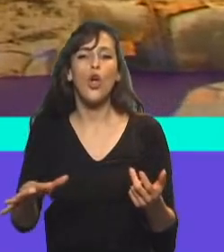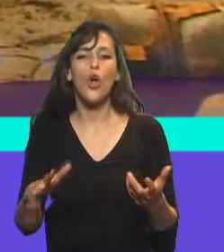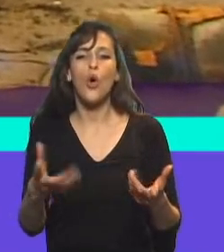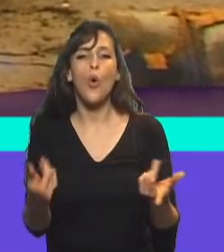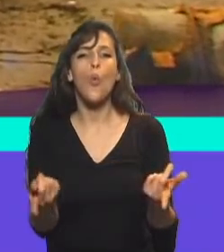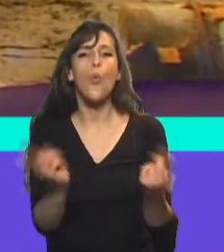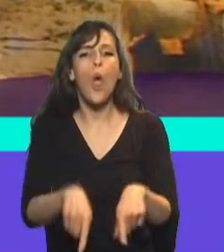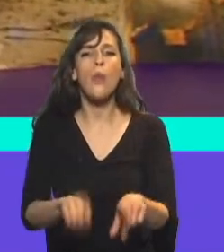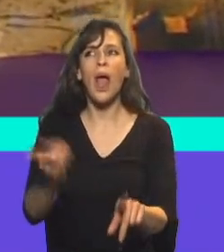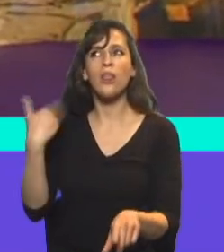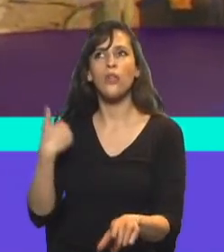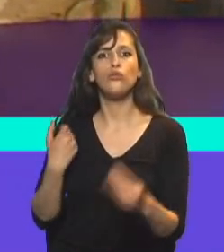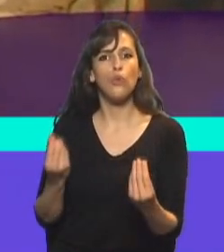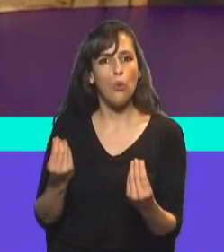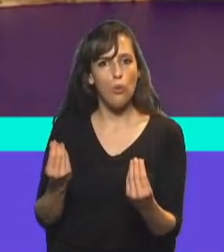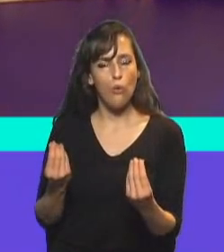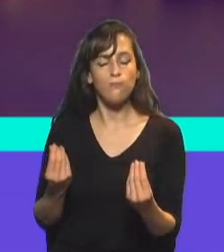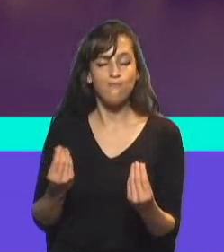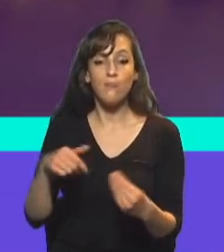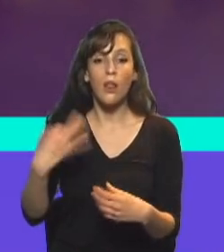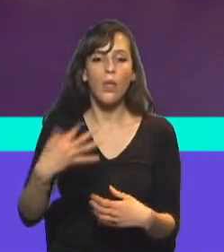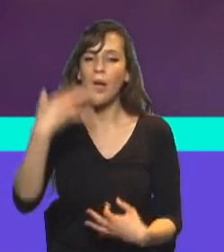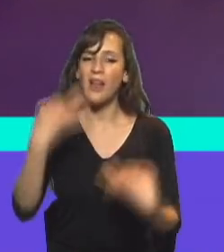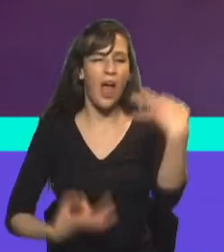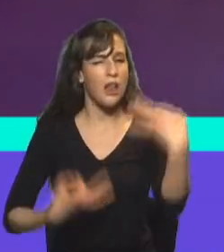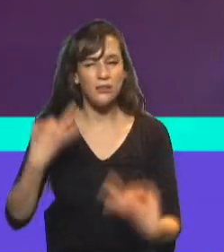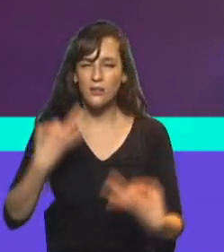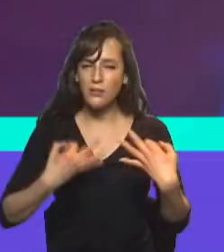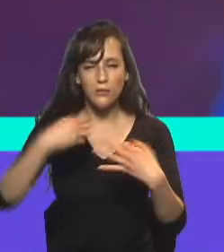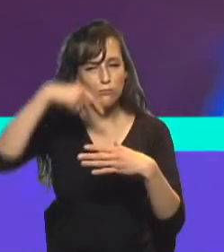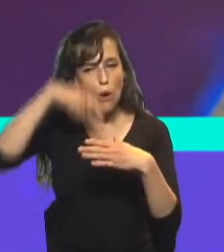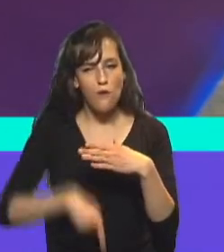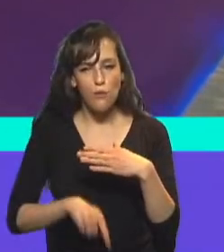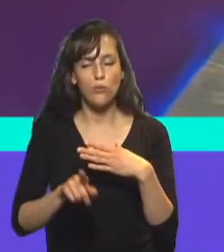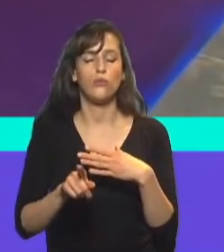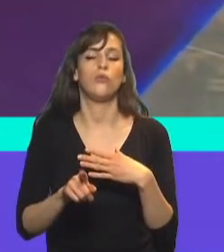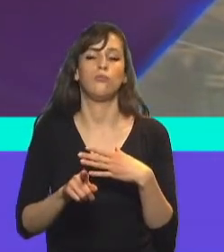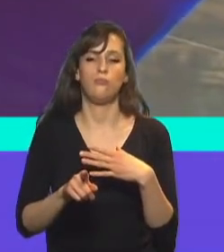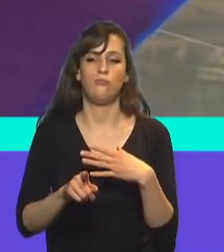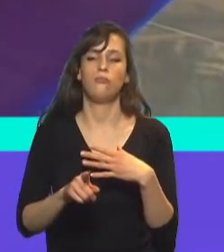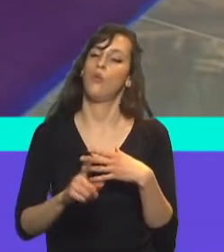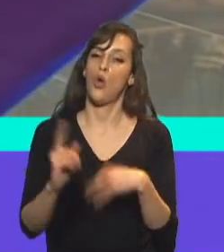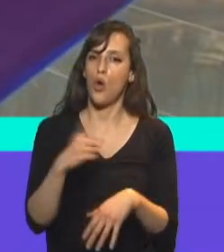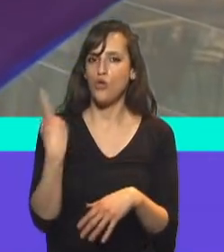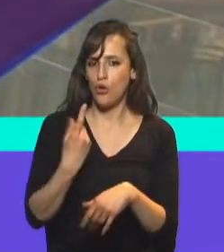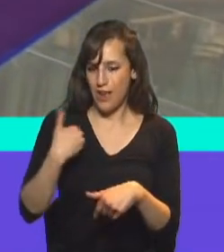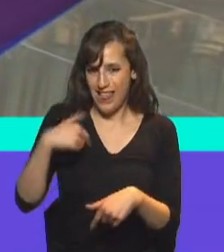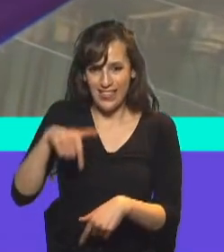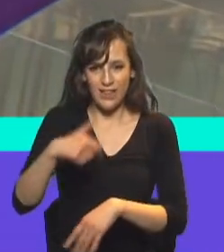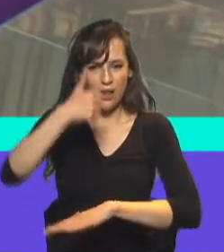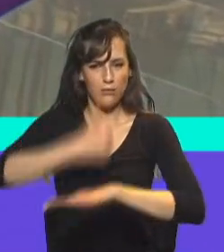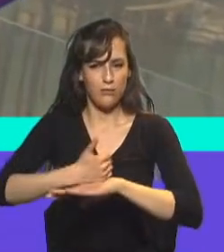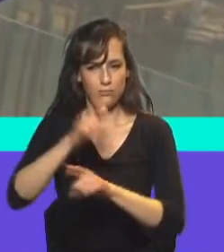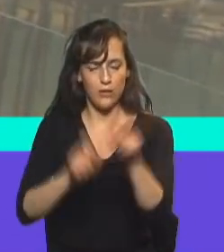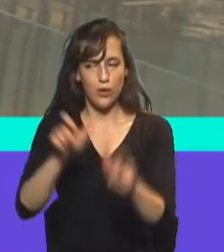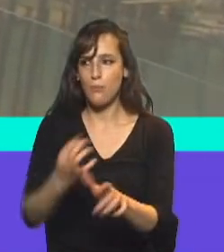primero habría que hacer un análisis exhaustivo que involucre a todos. Nosotros tenemos científicos alucinantes en nuestro país que vienen trabajando en